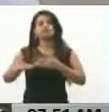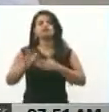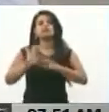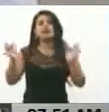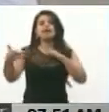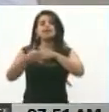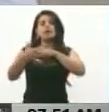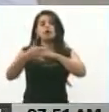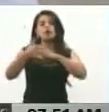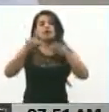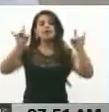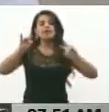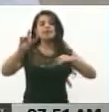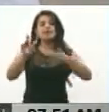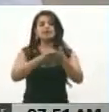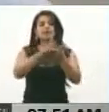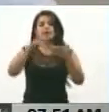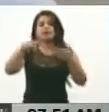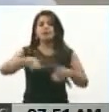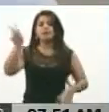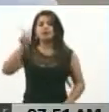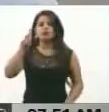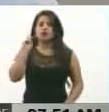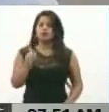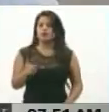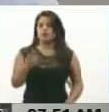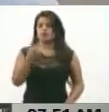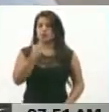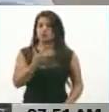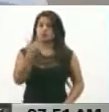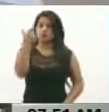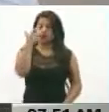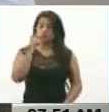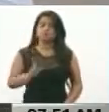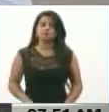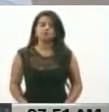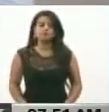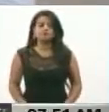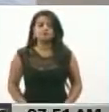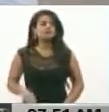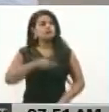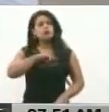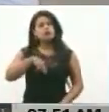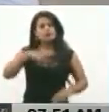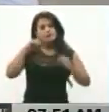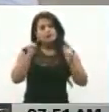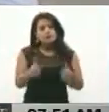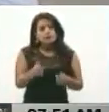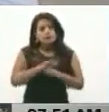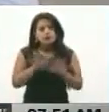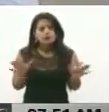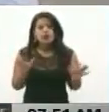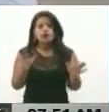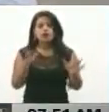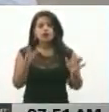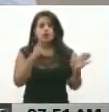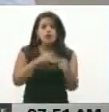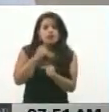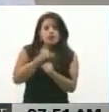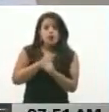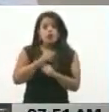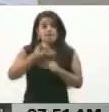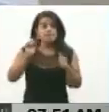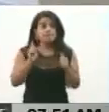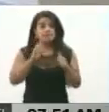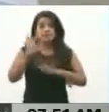tecnología digital en Venezuela. Y bueno, iniciamos con operación, pudimos levantar las primeras